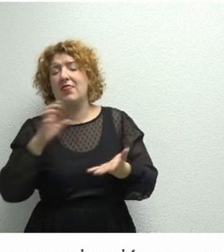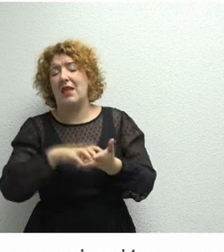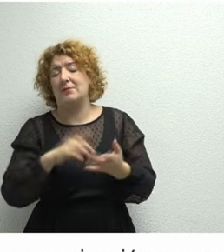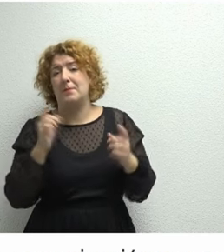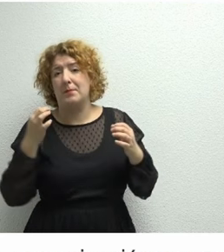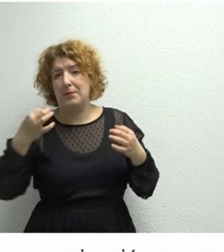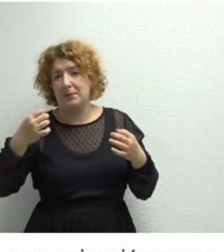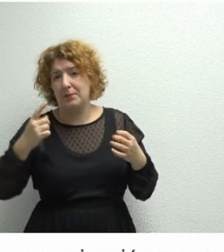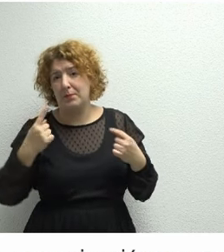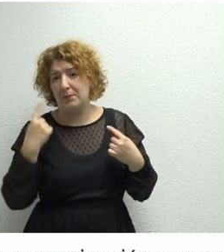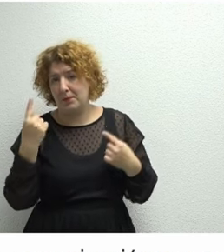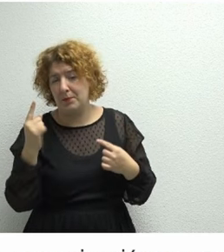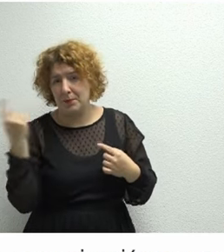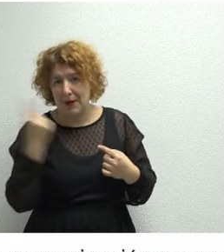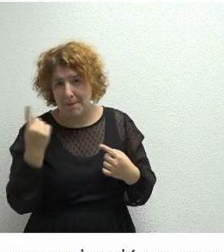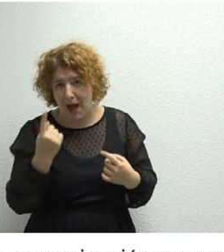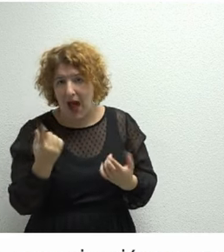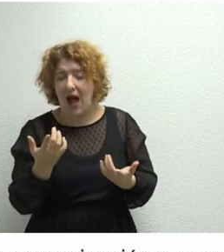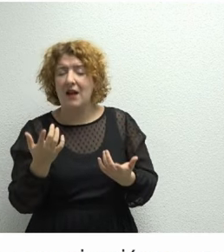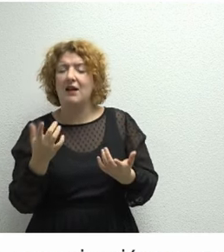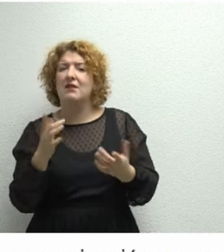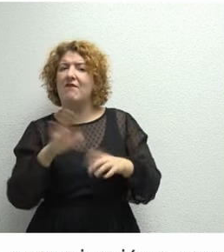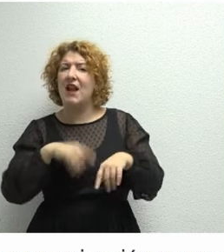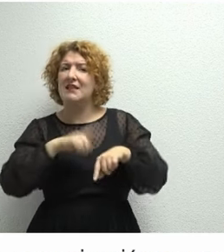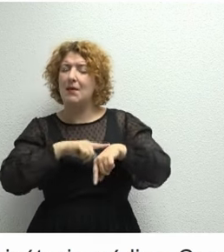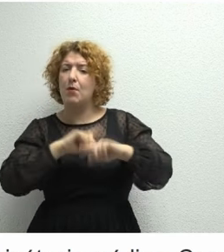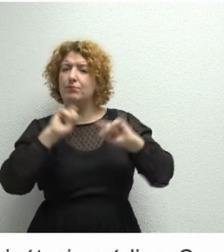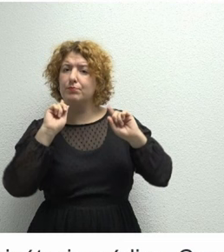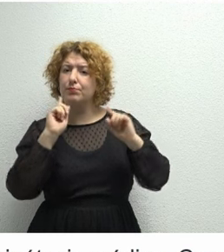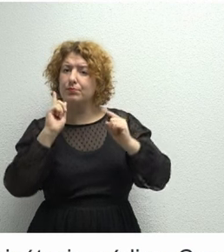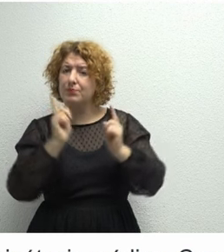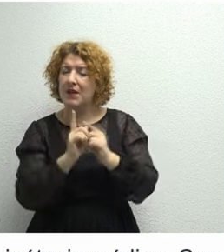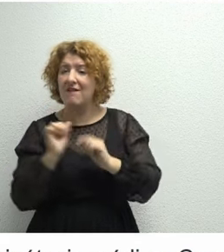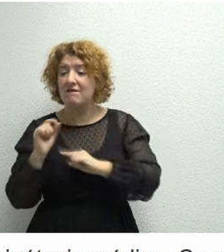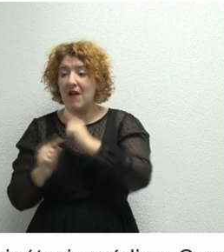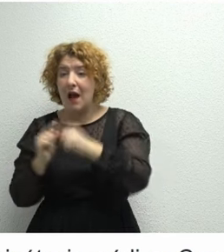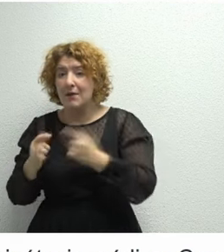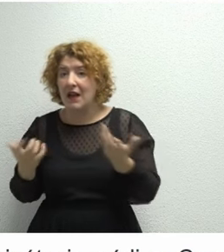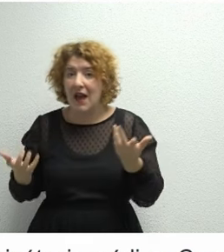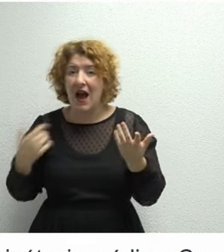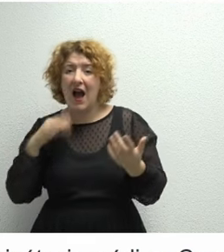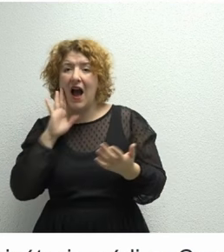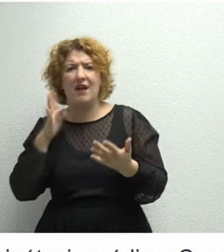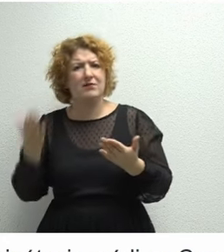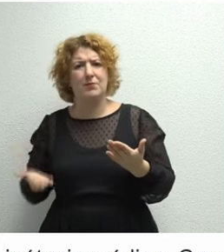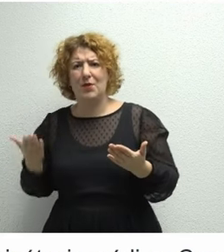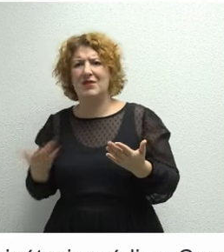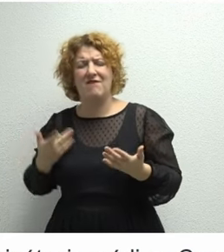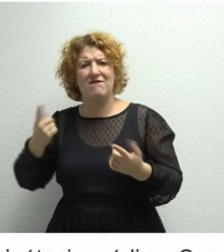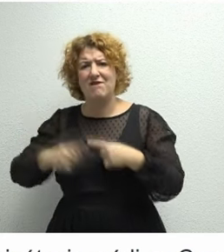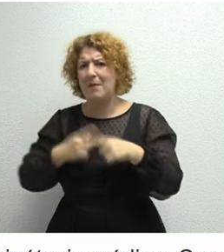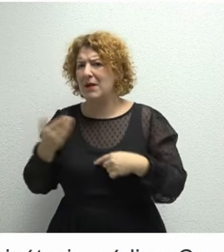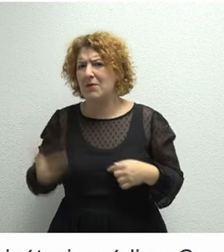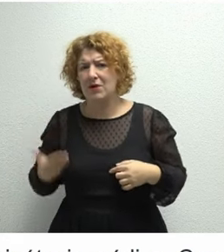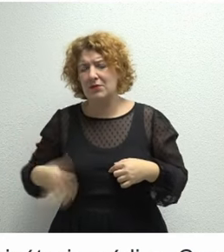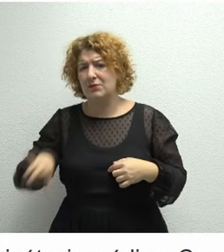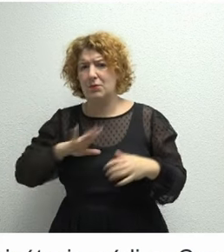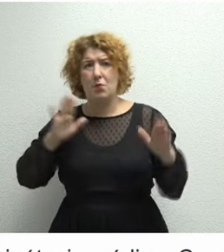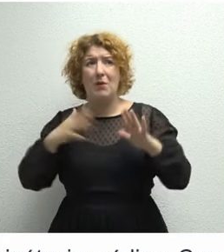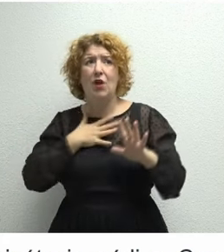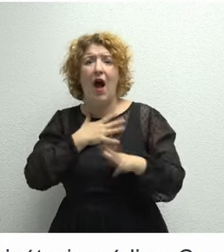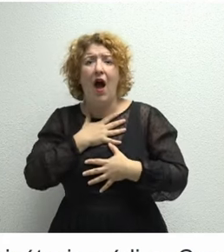acorta bastante Incluso se da esa respuesta a familias que también se ha nombrado la importancia de las familias cuando están en un momento de